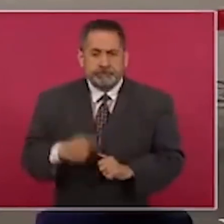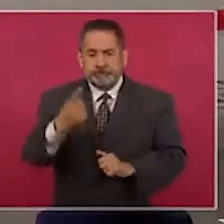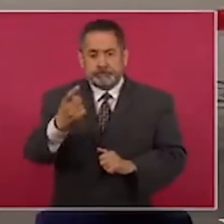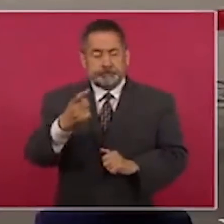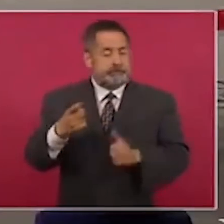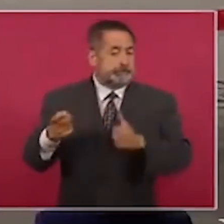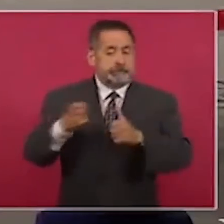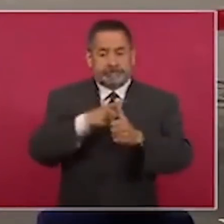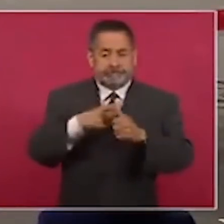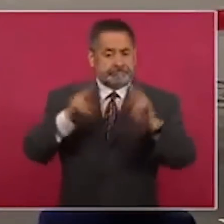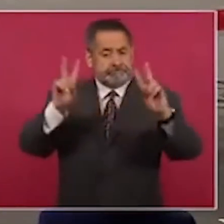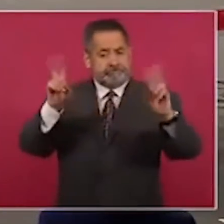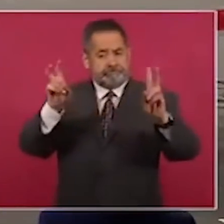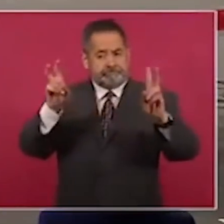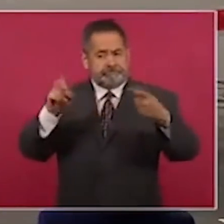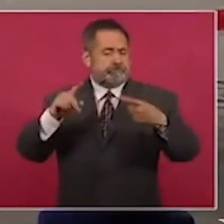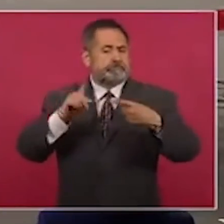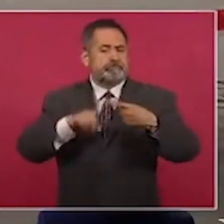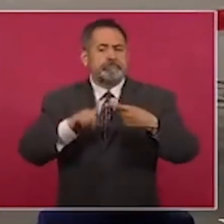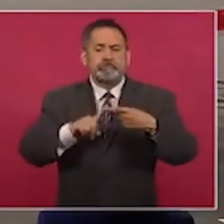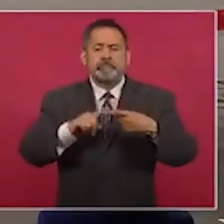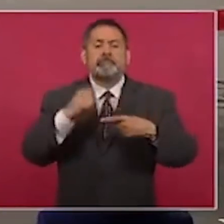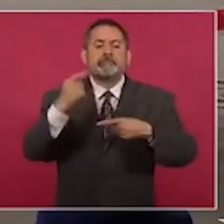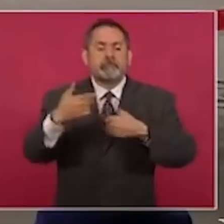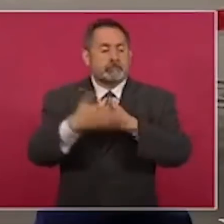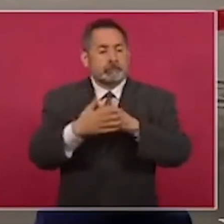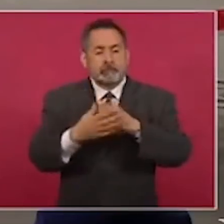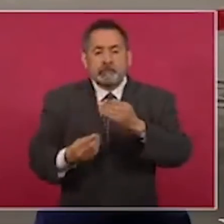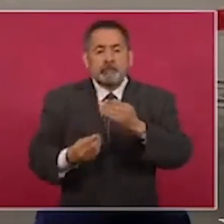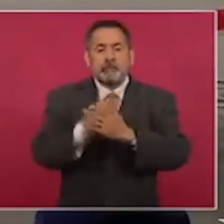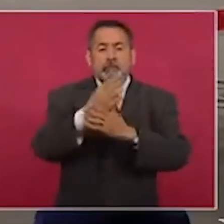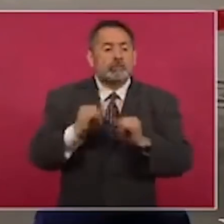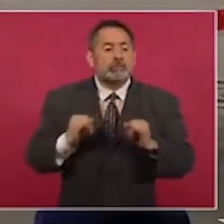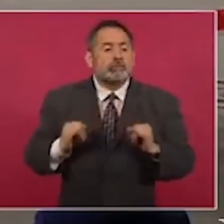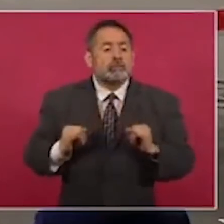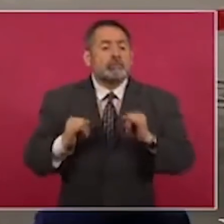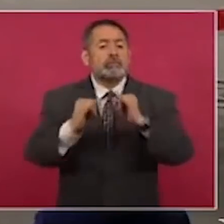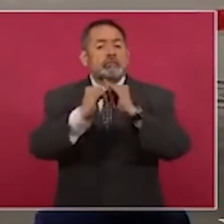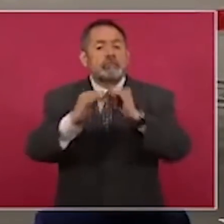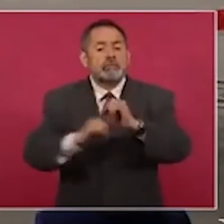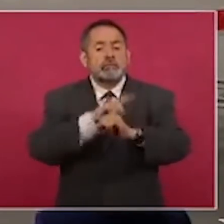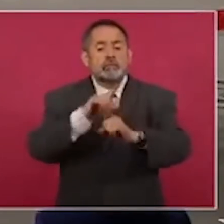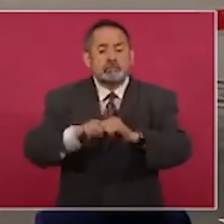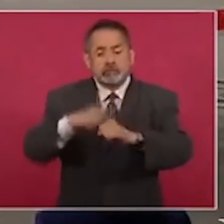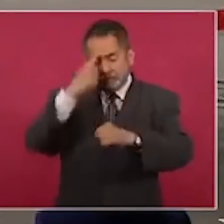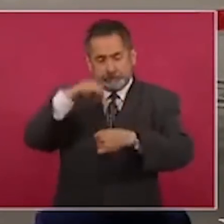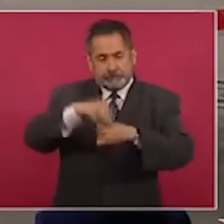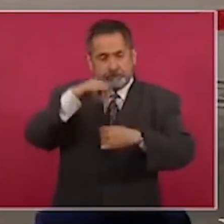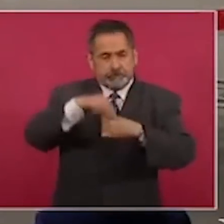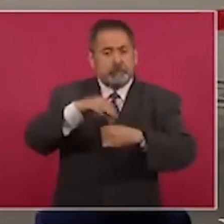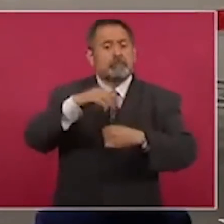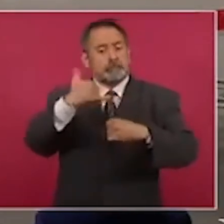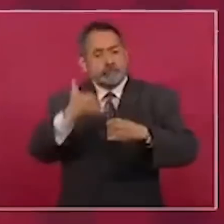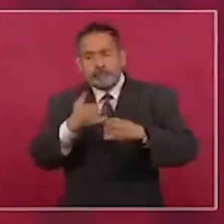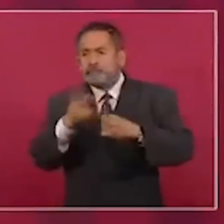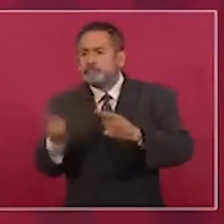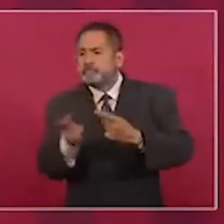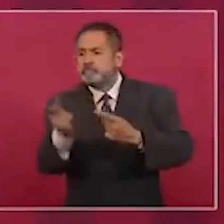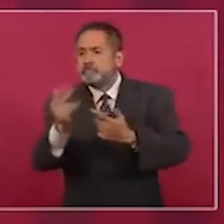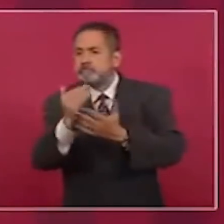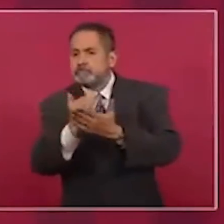tema en la reforma es la creación del Instituto Nacional de Elecciones y Consultas, es decir, hay una modificación,